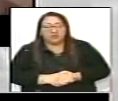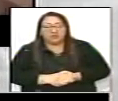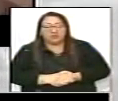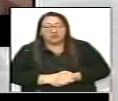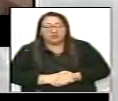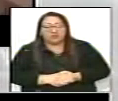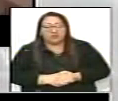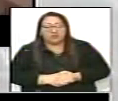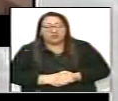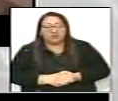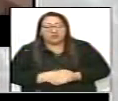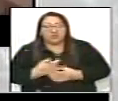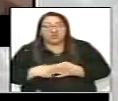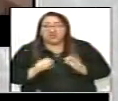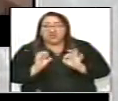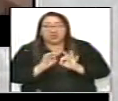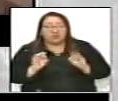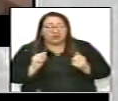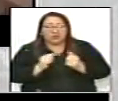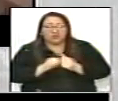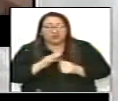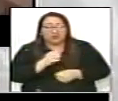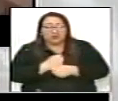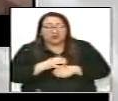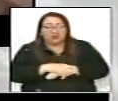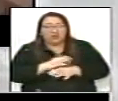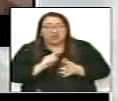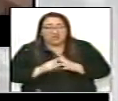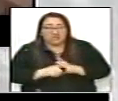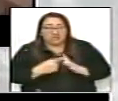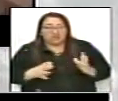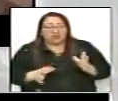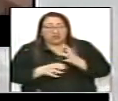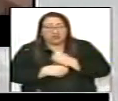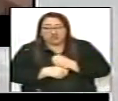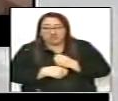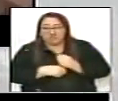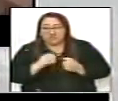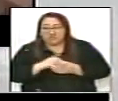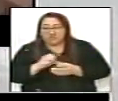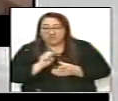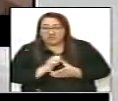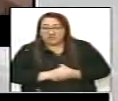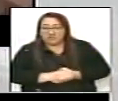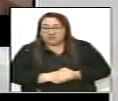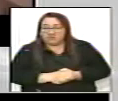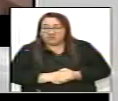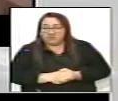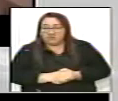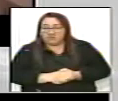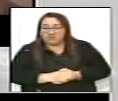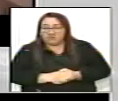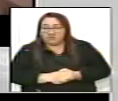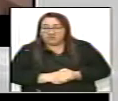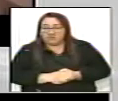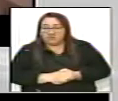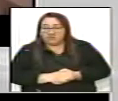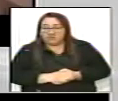sido absolutamente transparente durante su gestión, que recién ha asumido en enero de este año, y que muchas